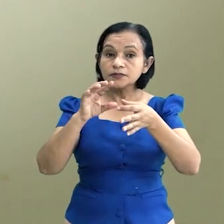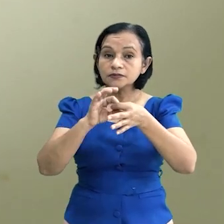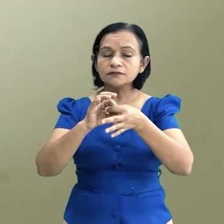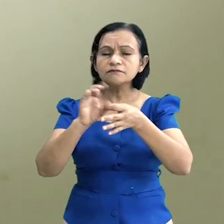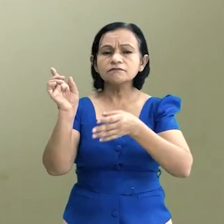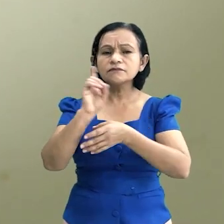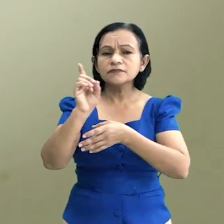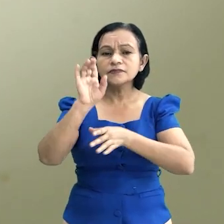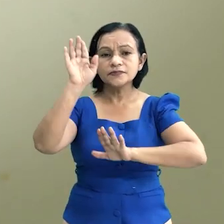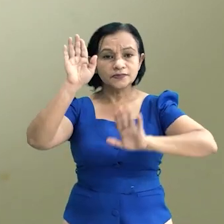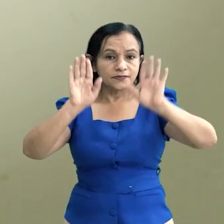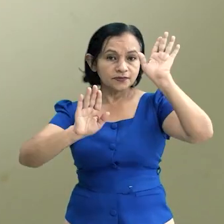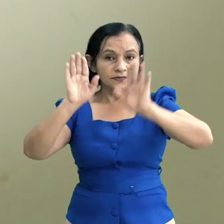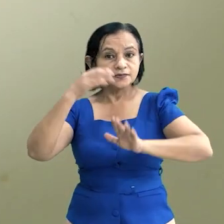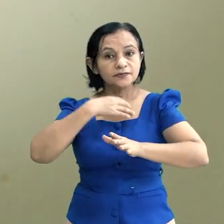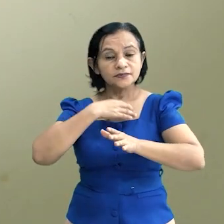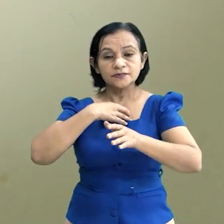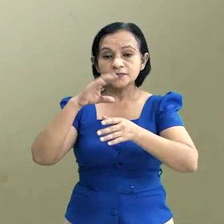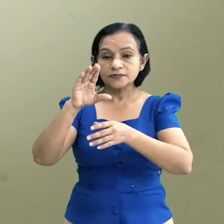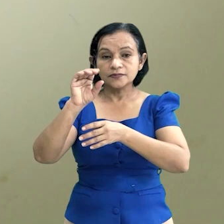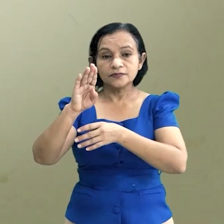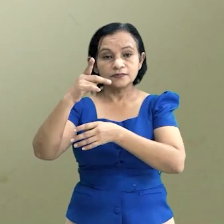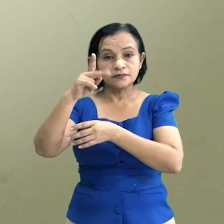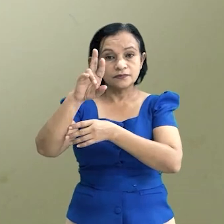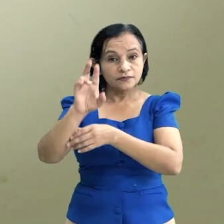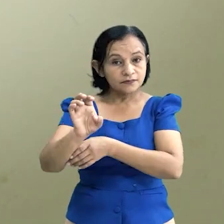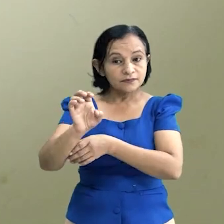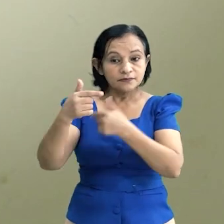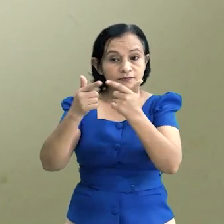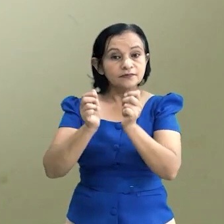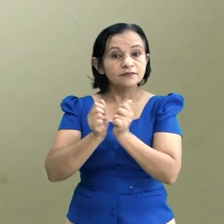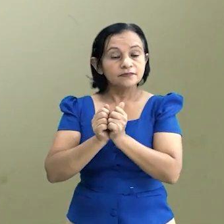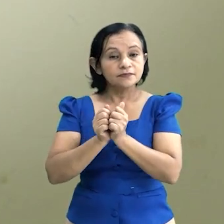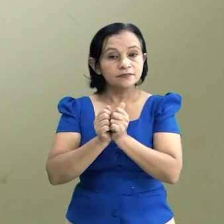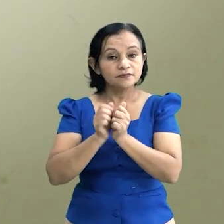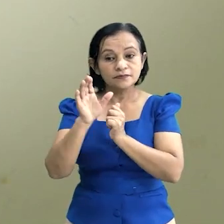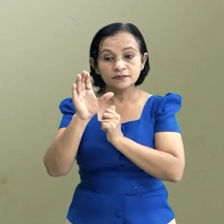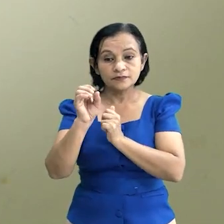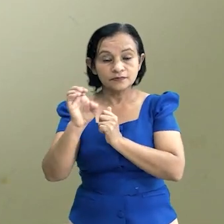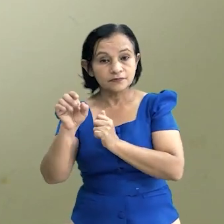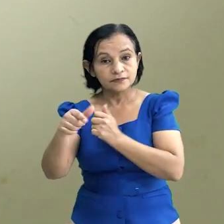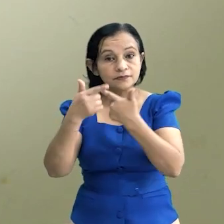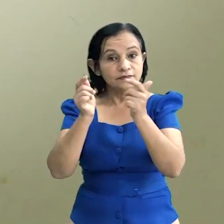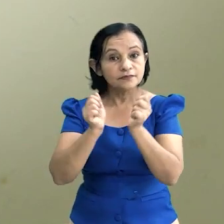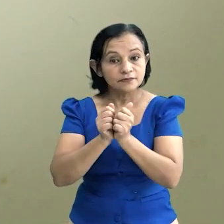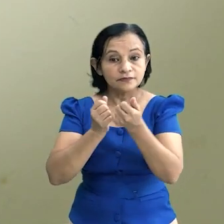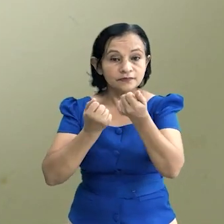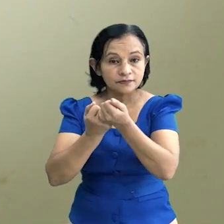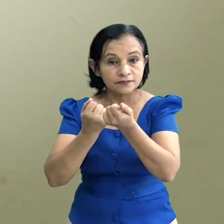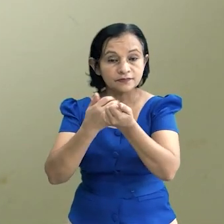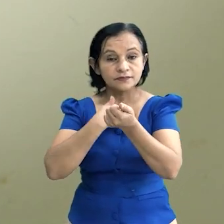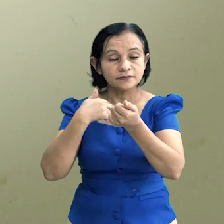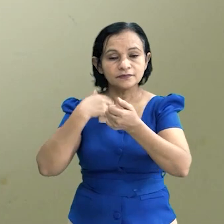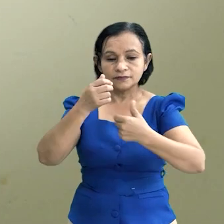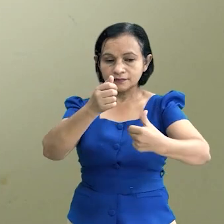su participación en el COMUPRED, a través del COE, ¿verdad?, que lo coordina